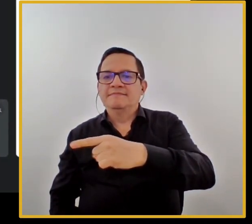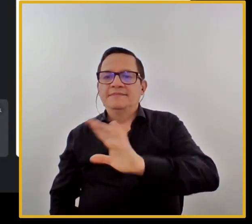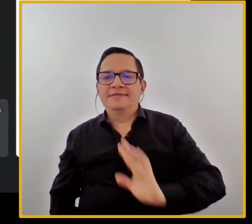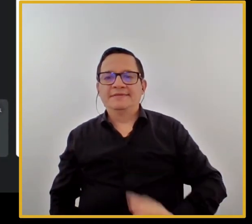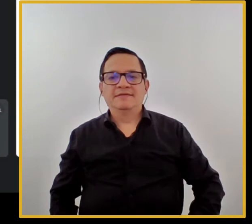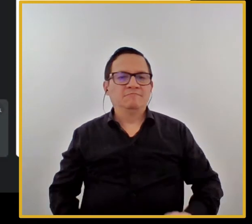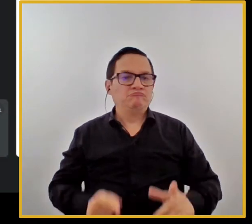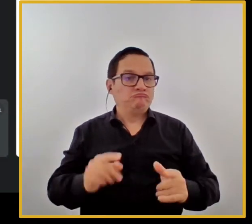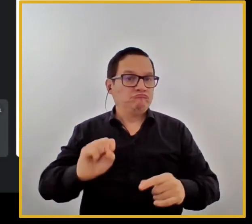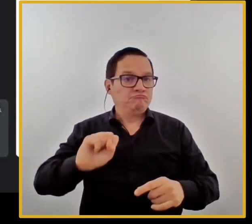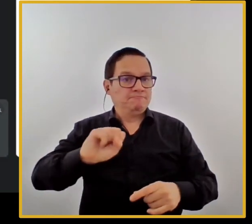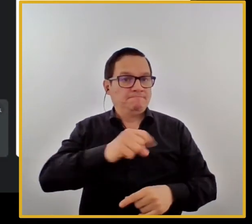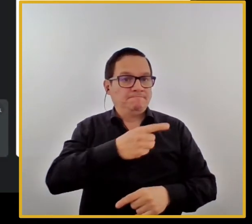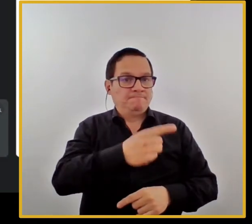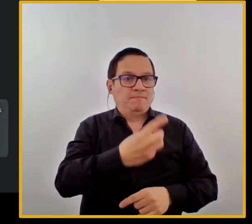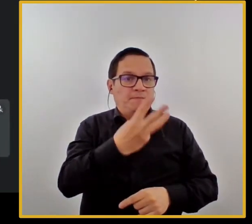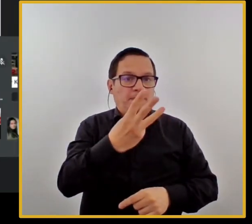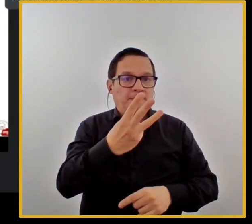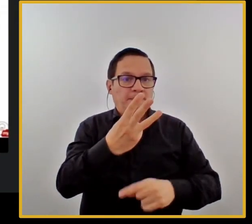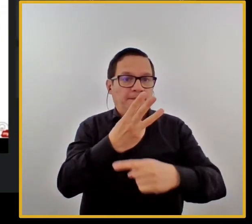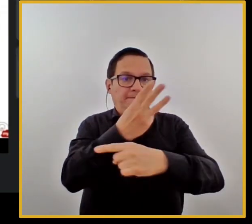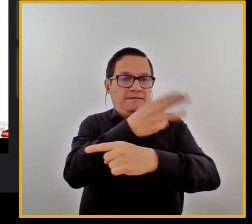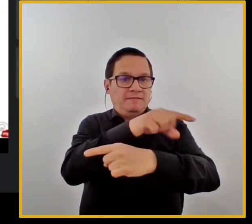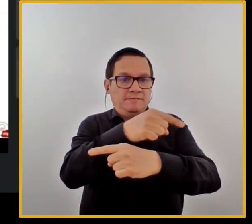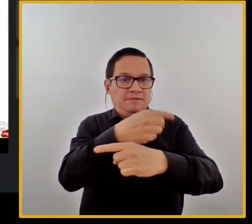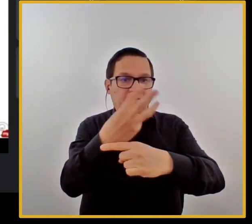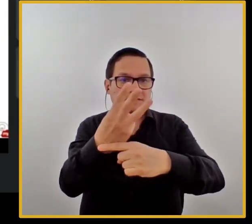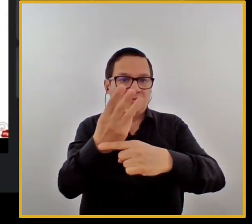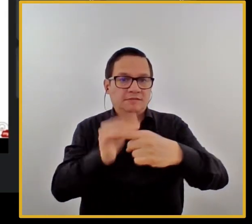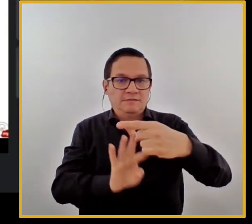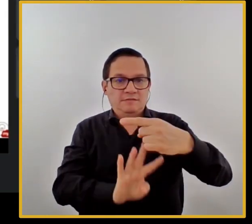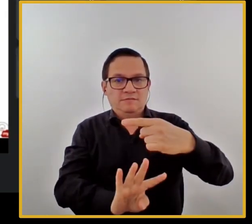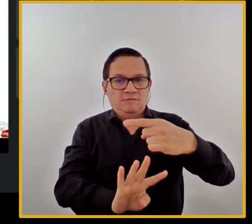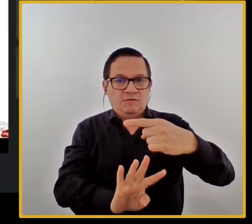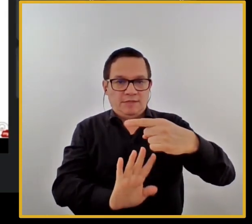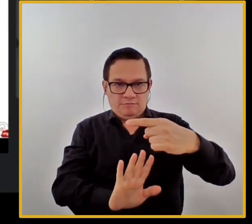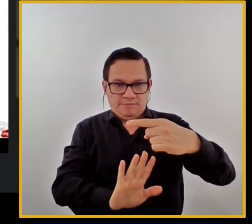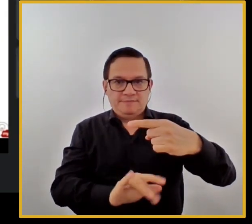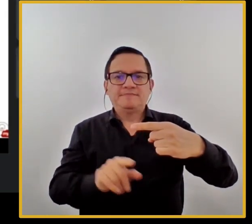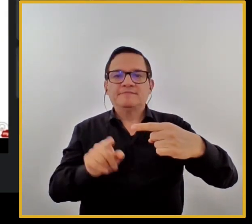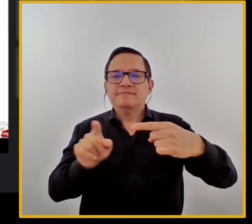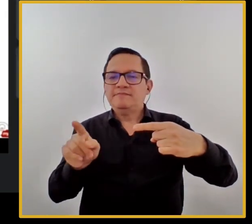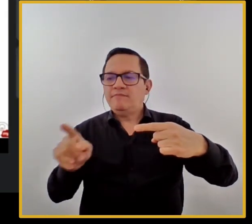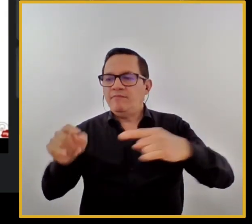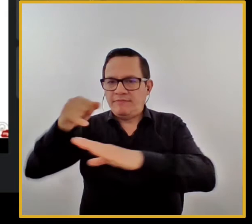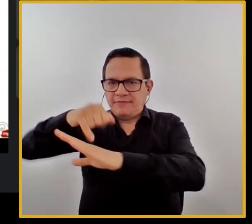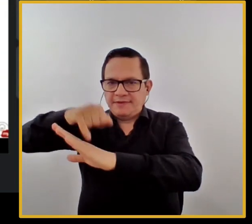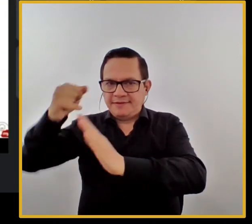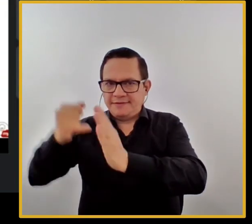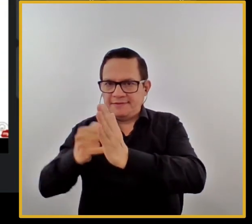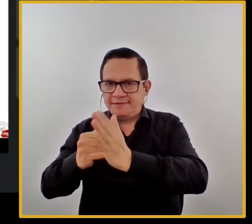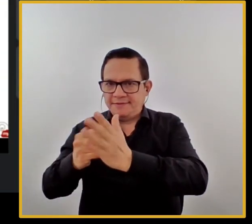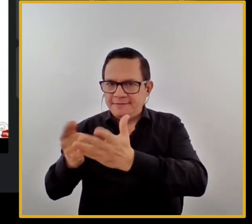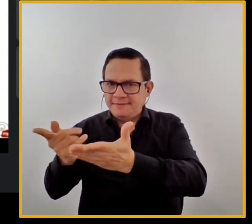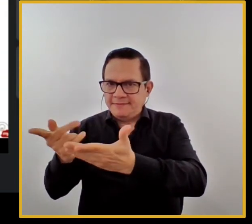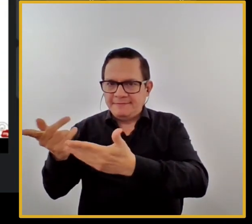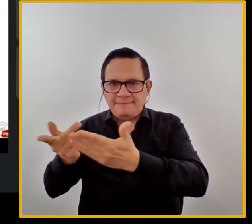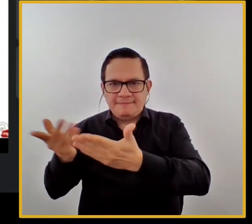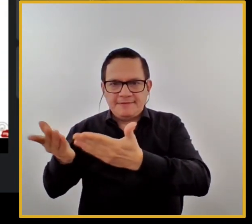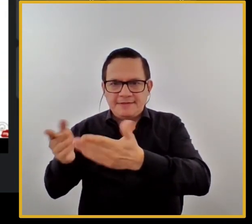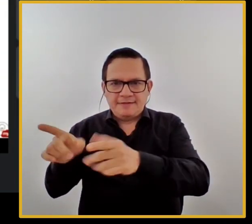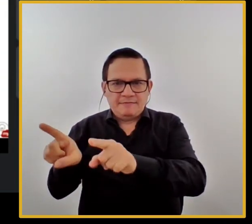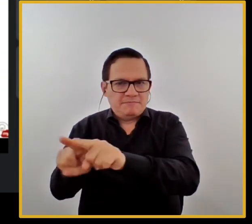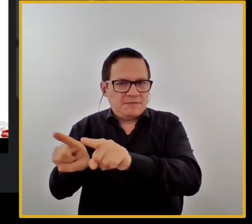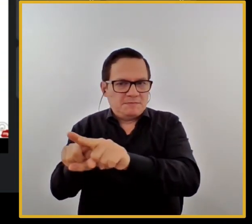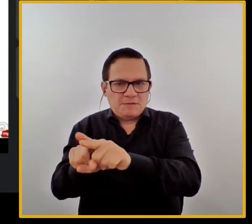menos 3/4, ¿cierto? Pero esta integral de dB sobre B es lo mismo